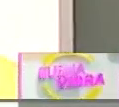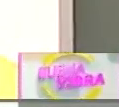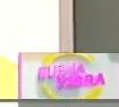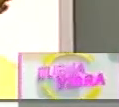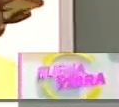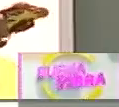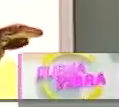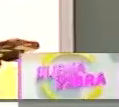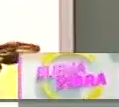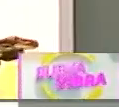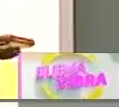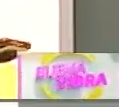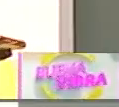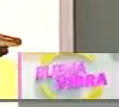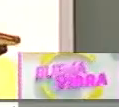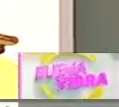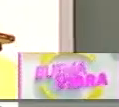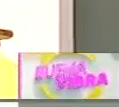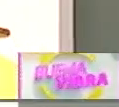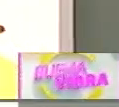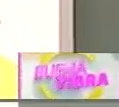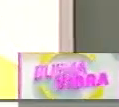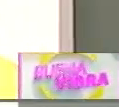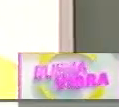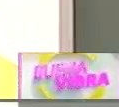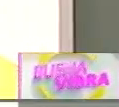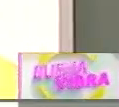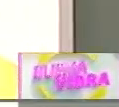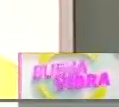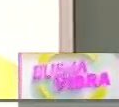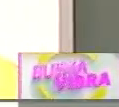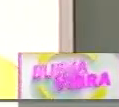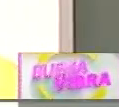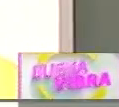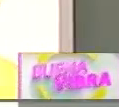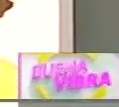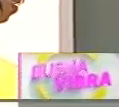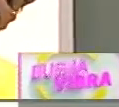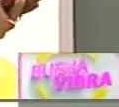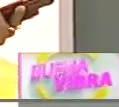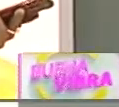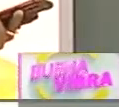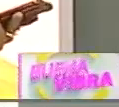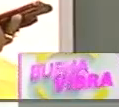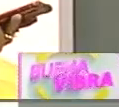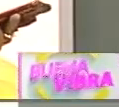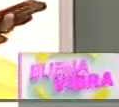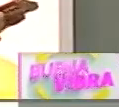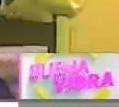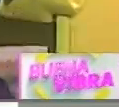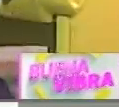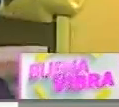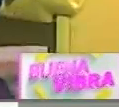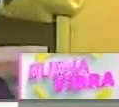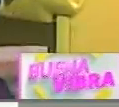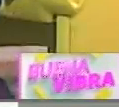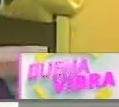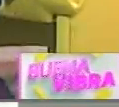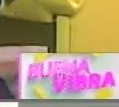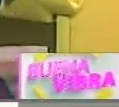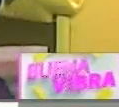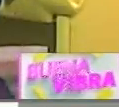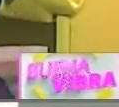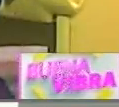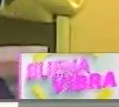honor, hoy Buena Vibra se engalana, de recibir a Francisco Pacheco, 45 años. 45, el 70